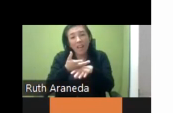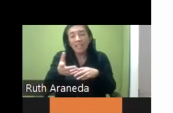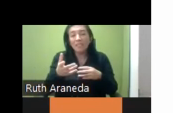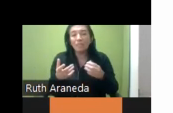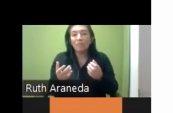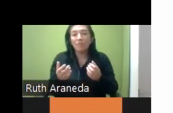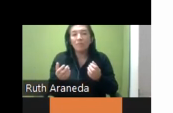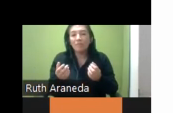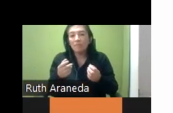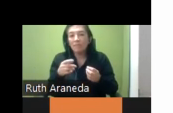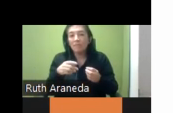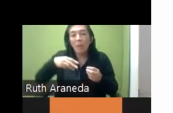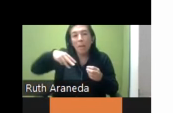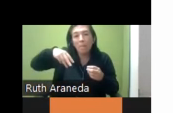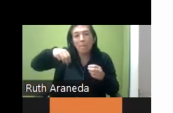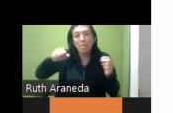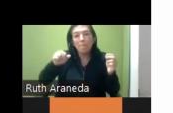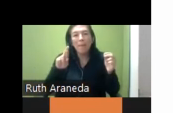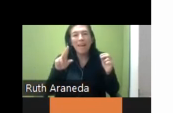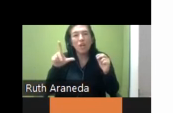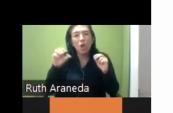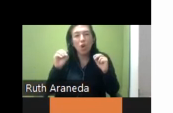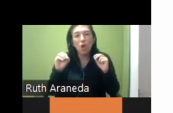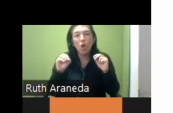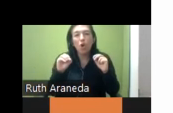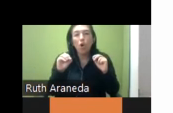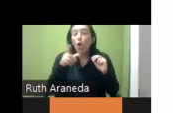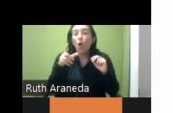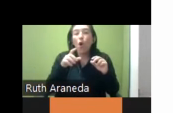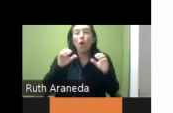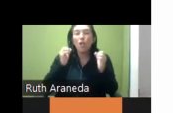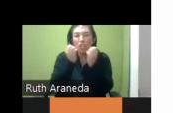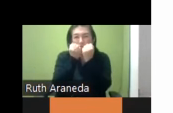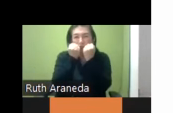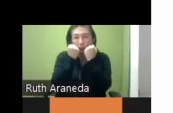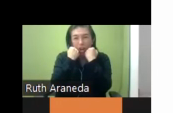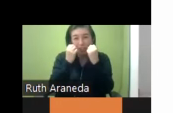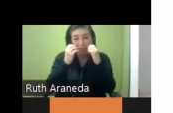un marlo o una coronta de choclo